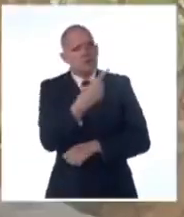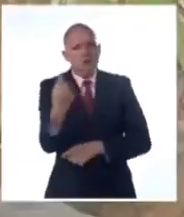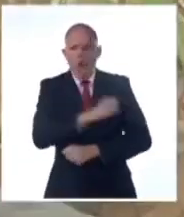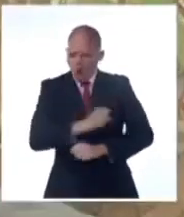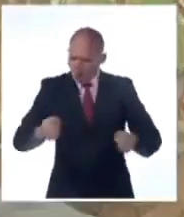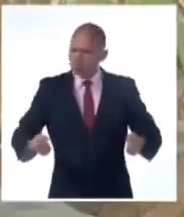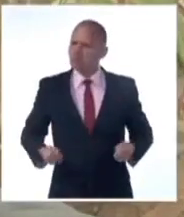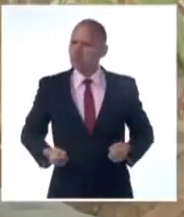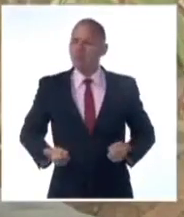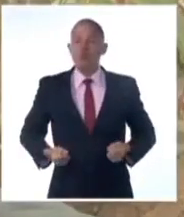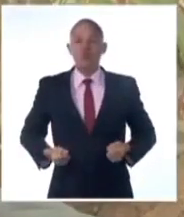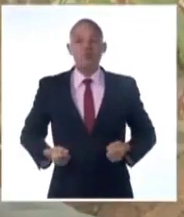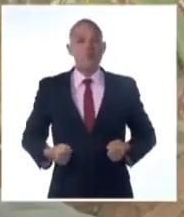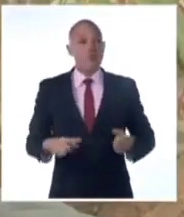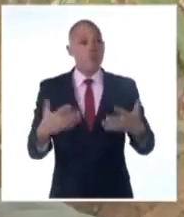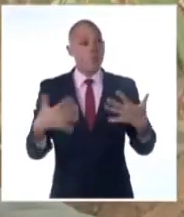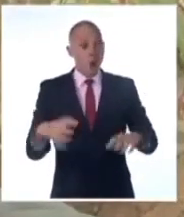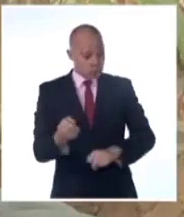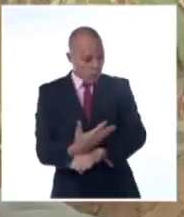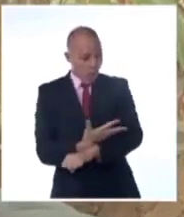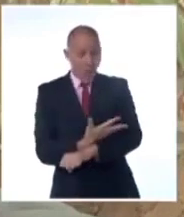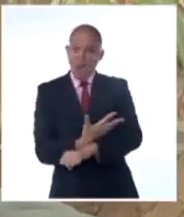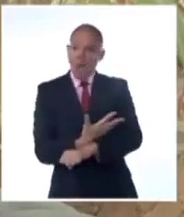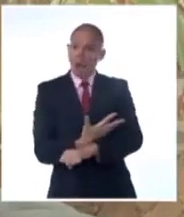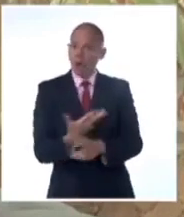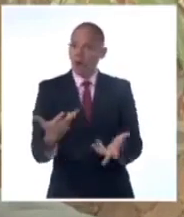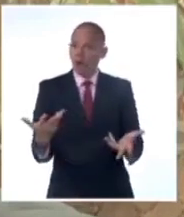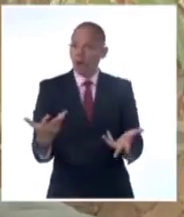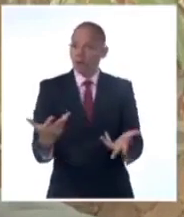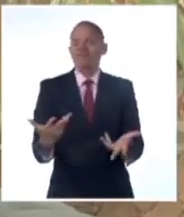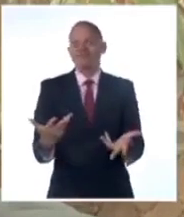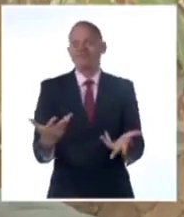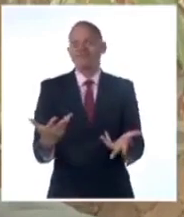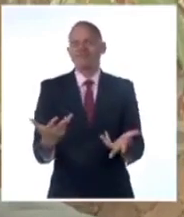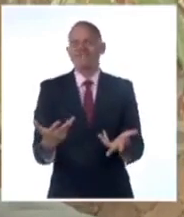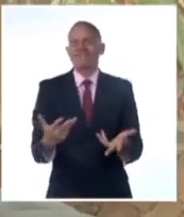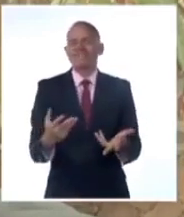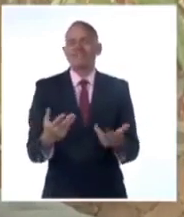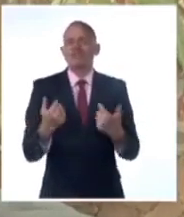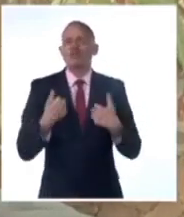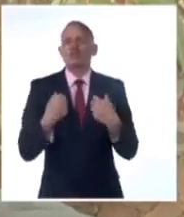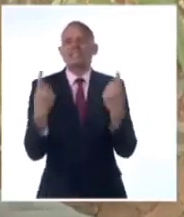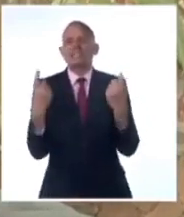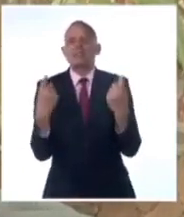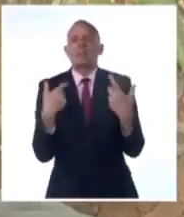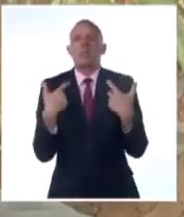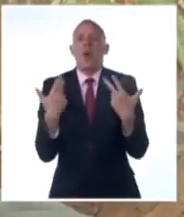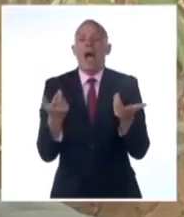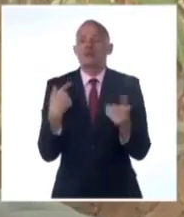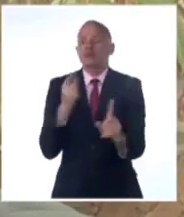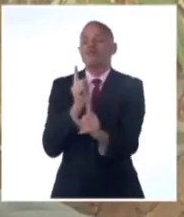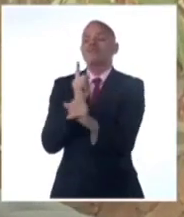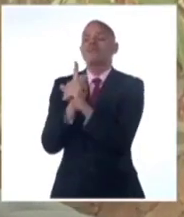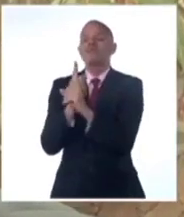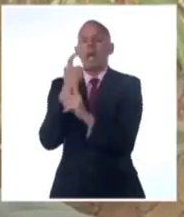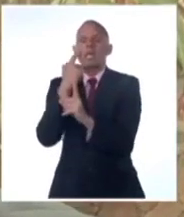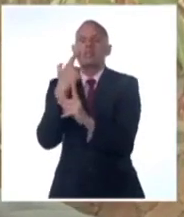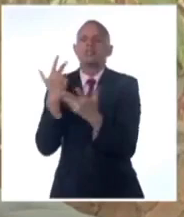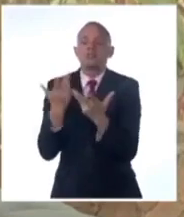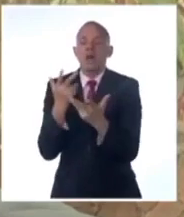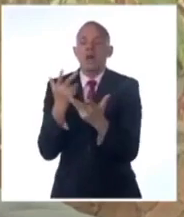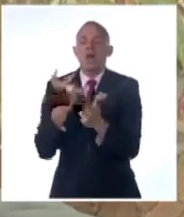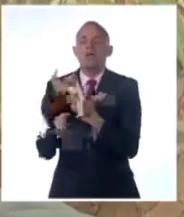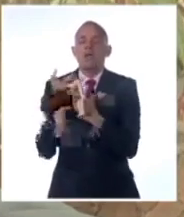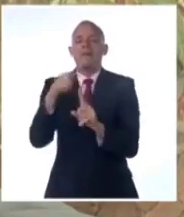Y necesitaba yo sostener estas conversaciones también para conocer los efectos que tienen